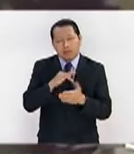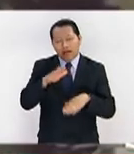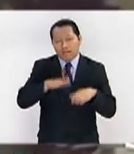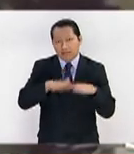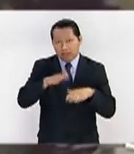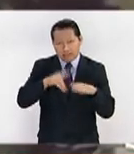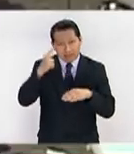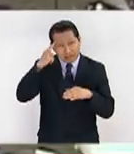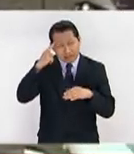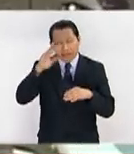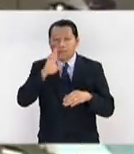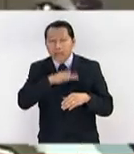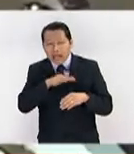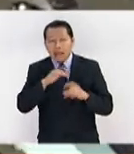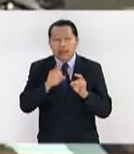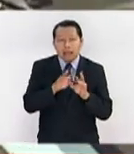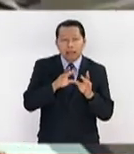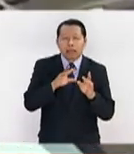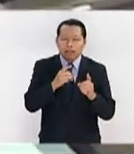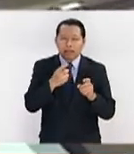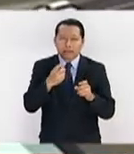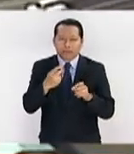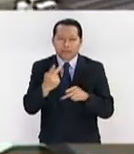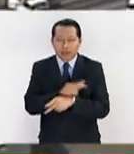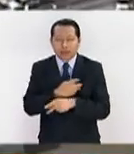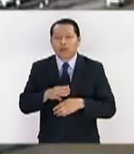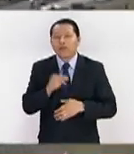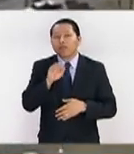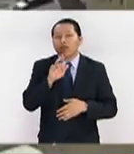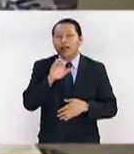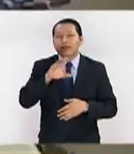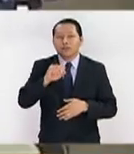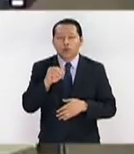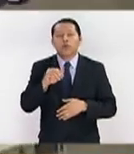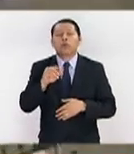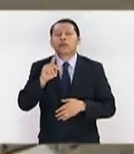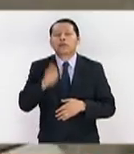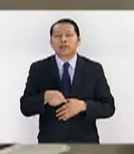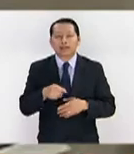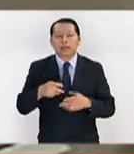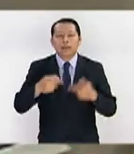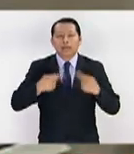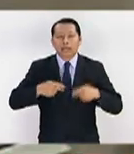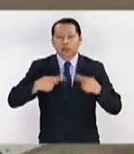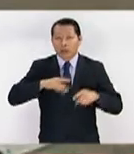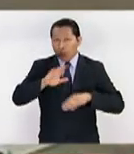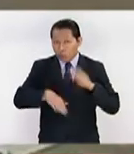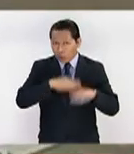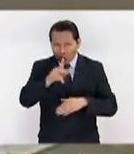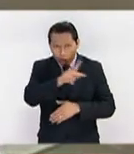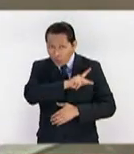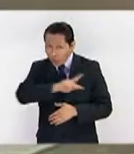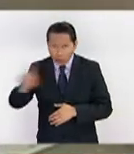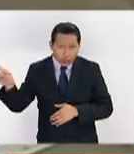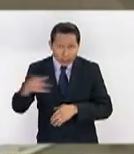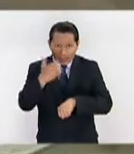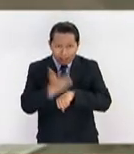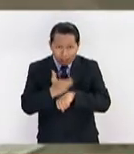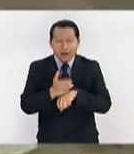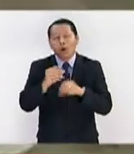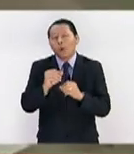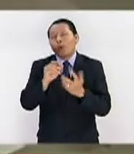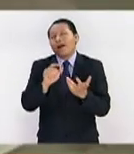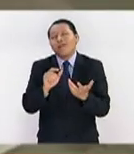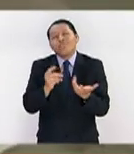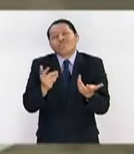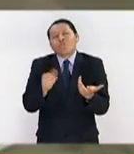combinadas parecen estar generando estas tragedias. Francisco, las nacionalidades de las víctimas, ¿todas ellas son estadounidenses o hay